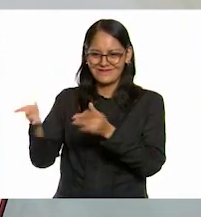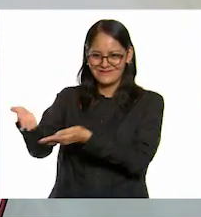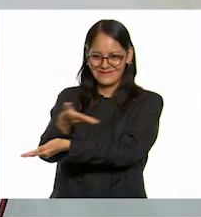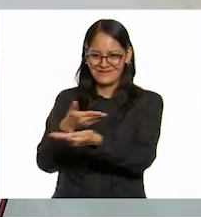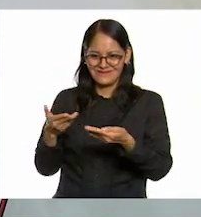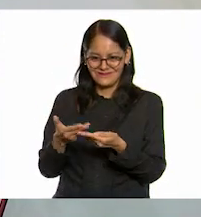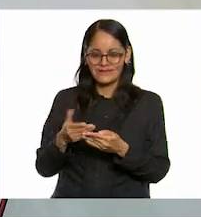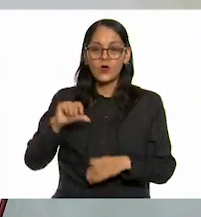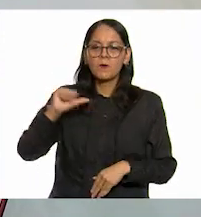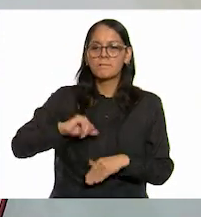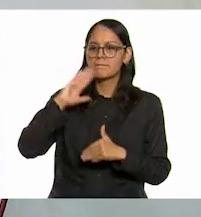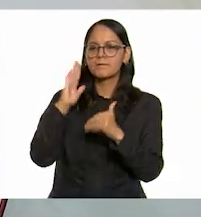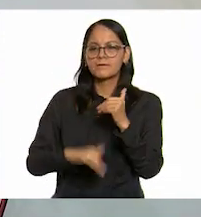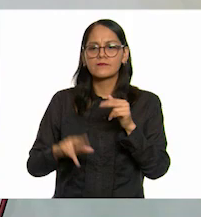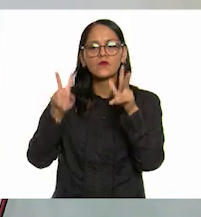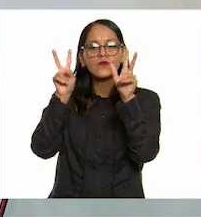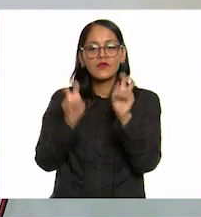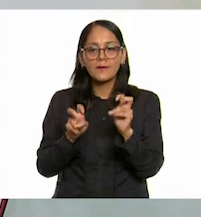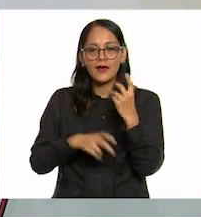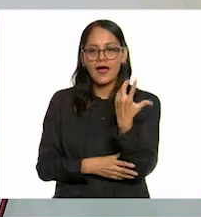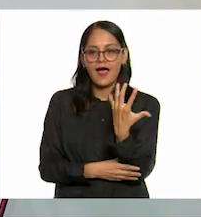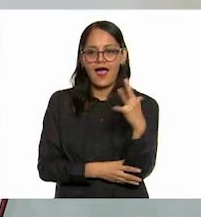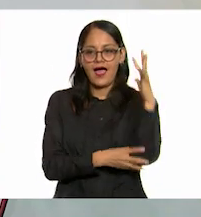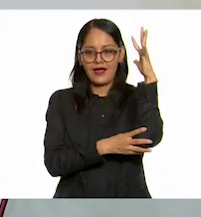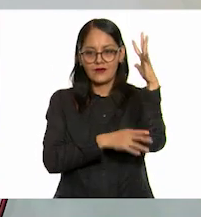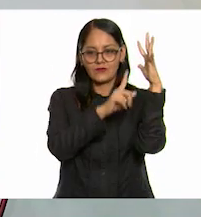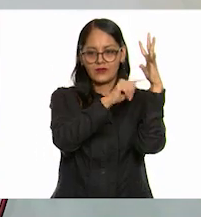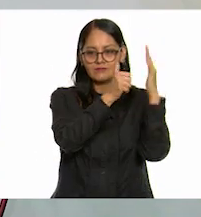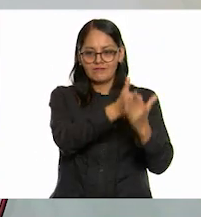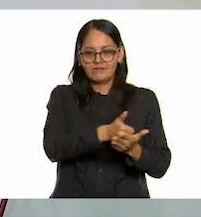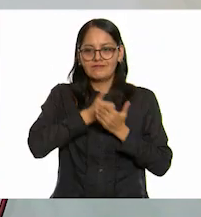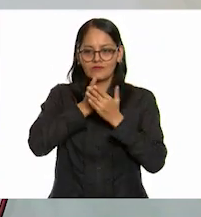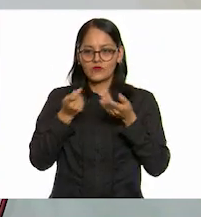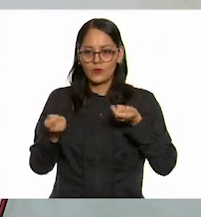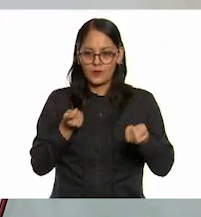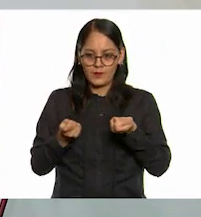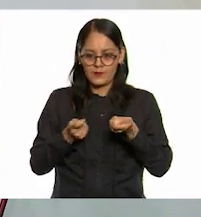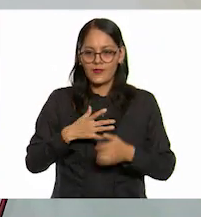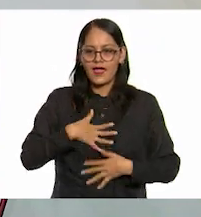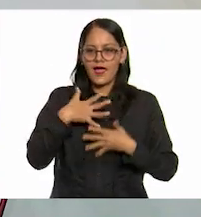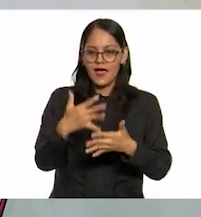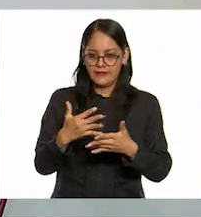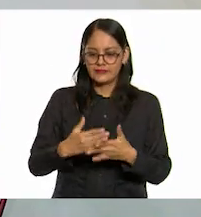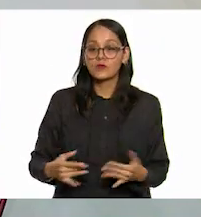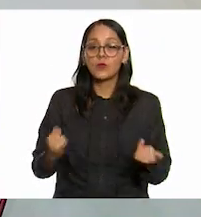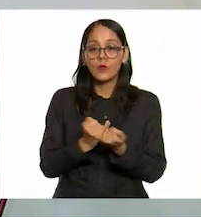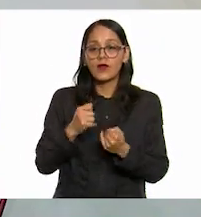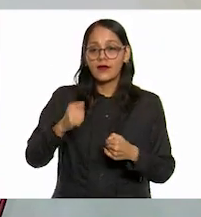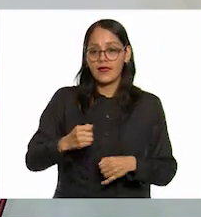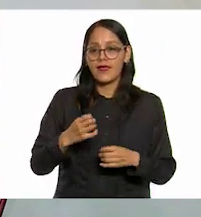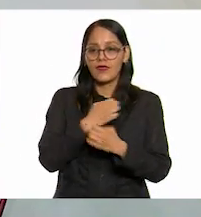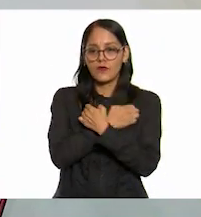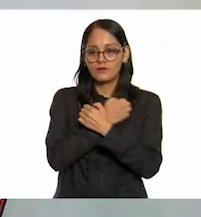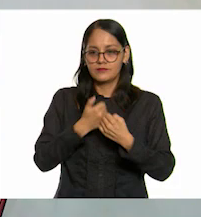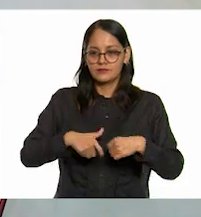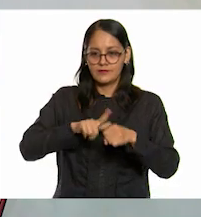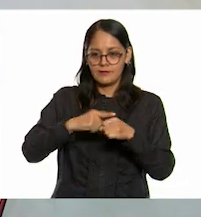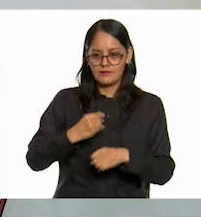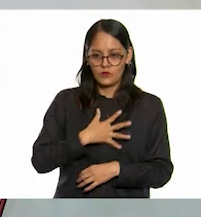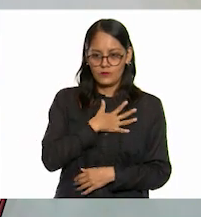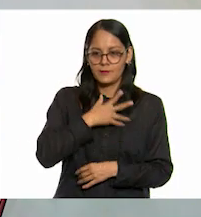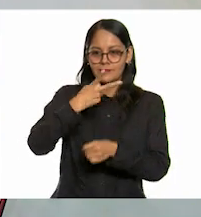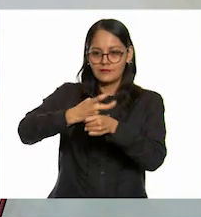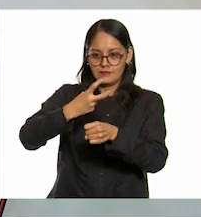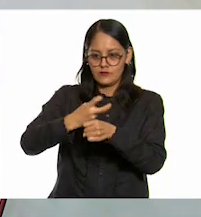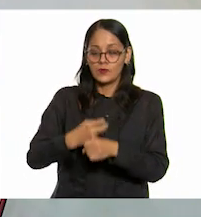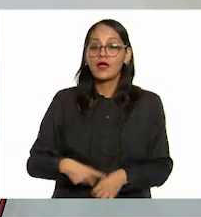Por hoy hemos terminado con El Árbol Regulador del Asco, de Educación Socioemocional, segundo ciclo. Espero que lo hayan